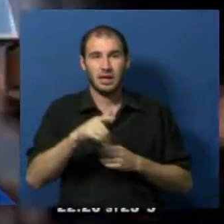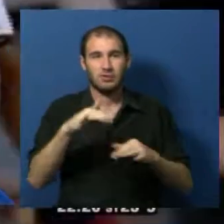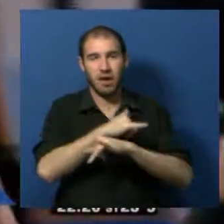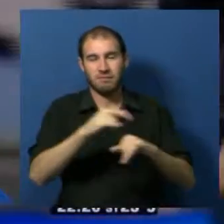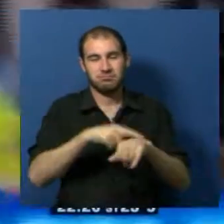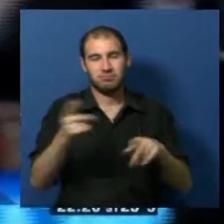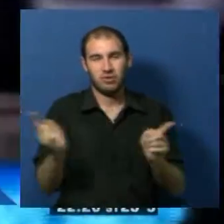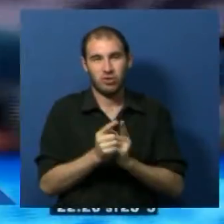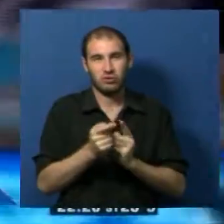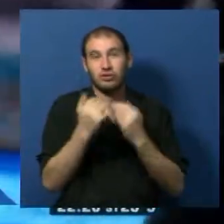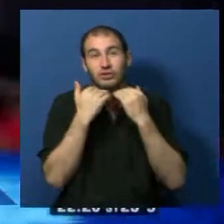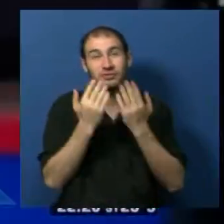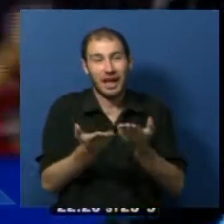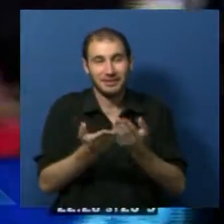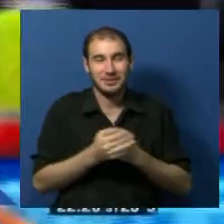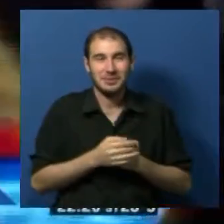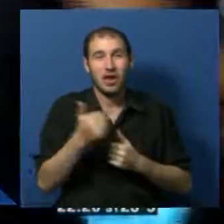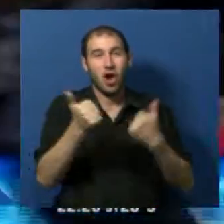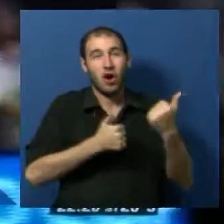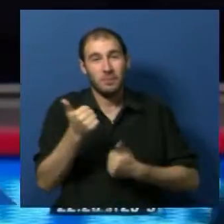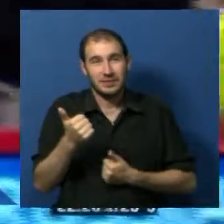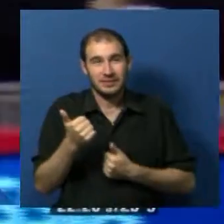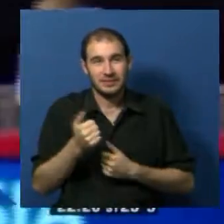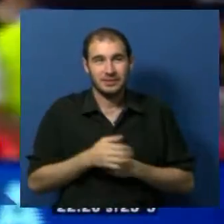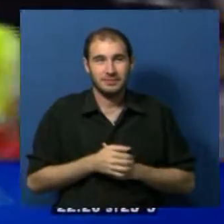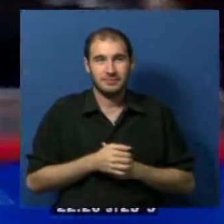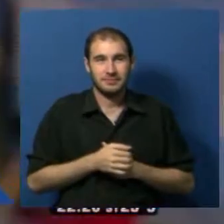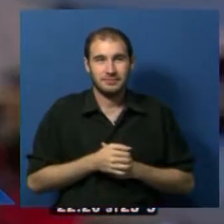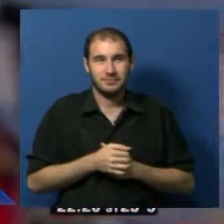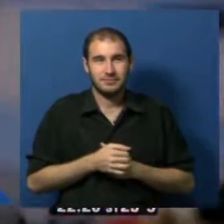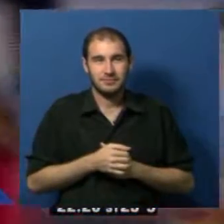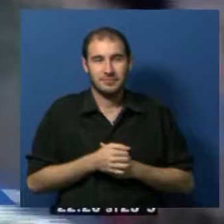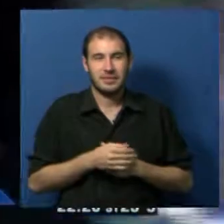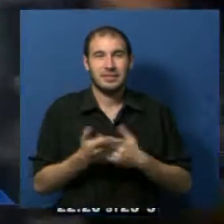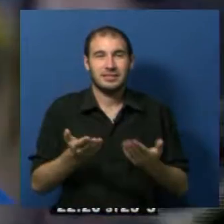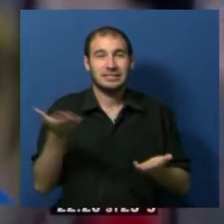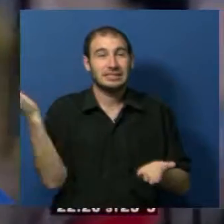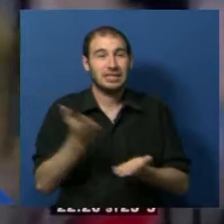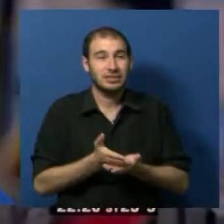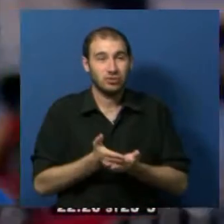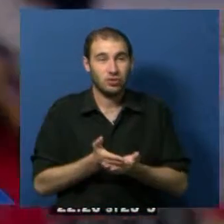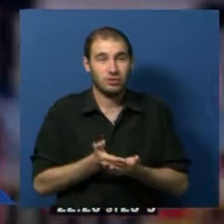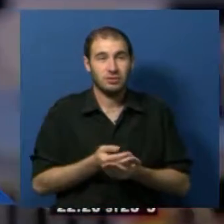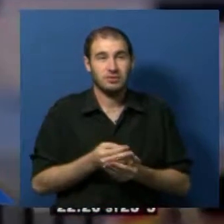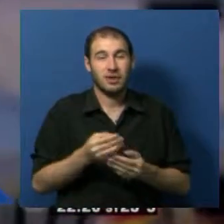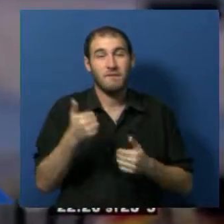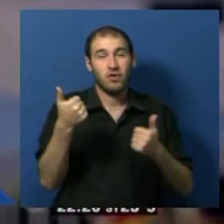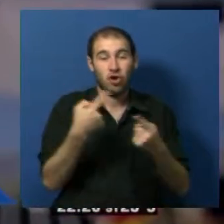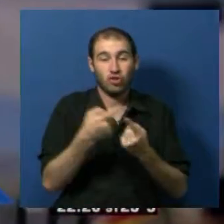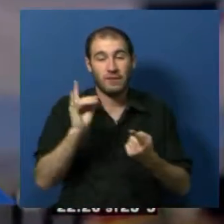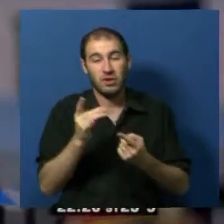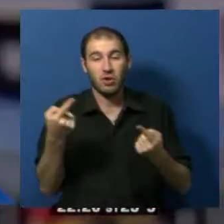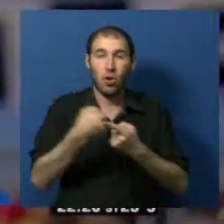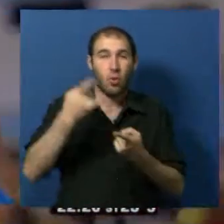muy pocas horas. No se sabe si el partido va a ser... digamos, la sanción deportiva va a ser justamente con Bolivia o